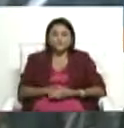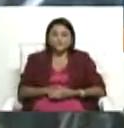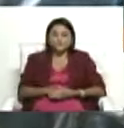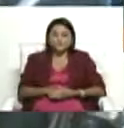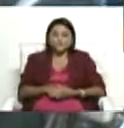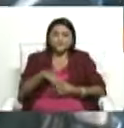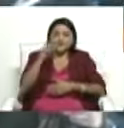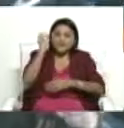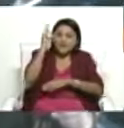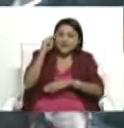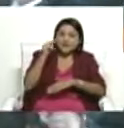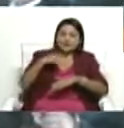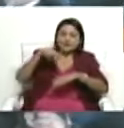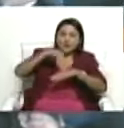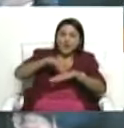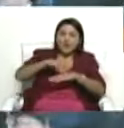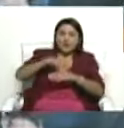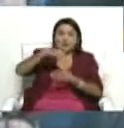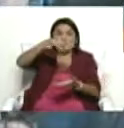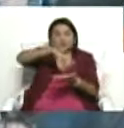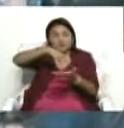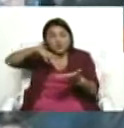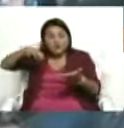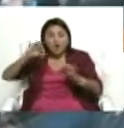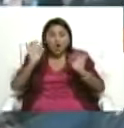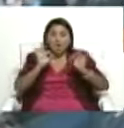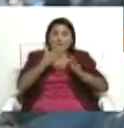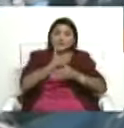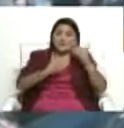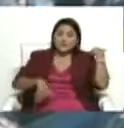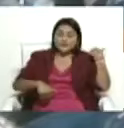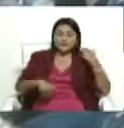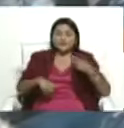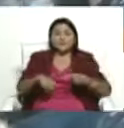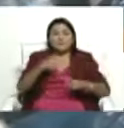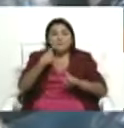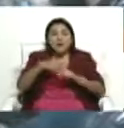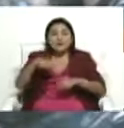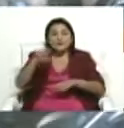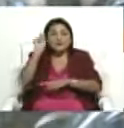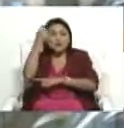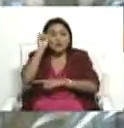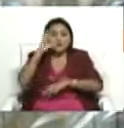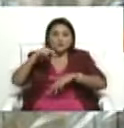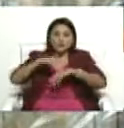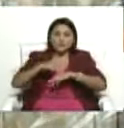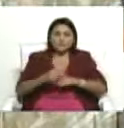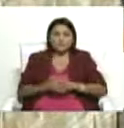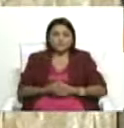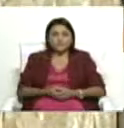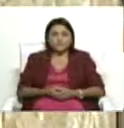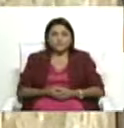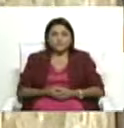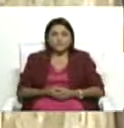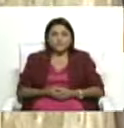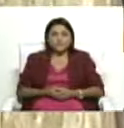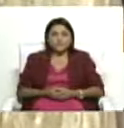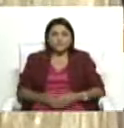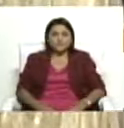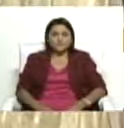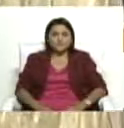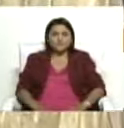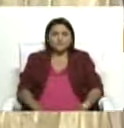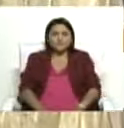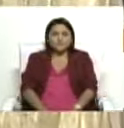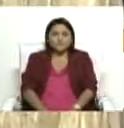regionales, presidente de la República y diputados y diputadas a la Asamblea Nacional